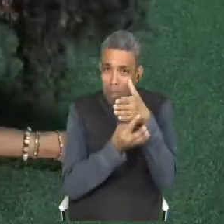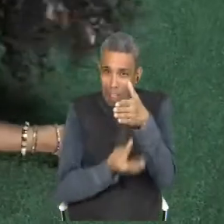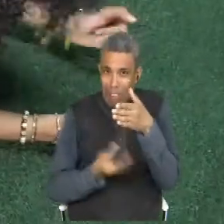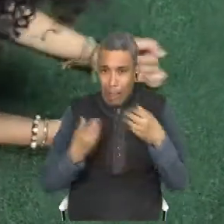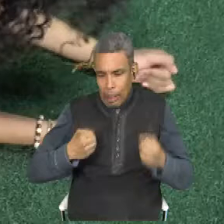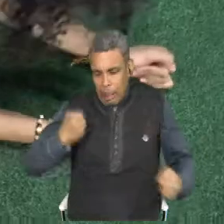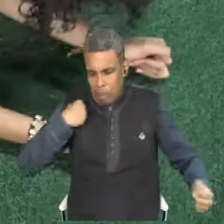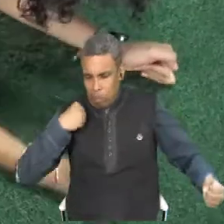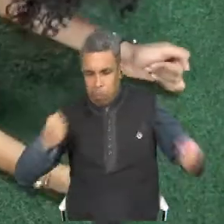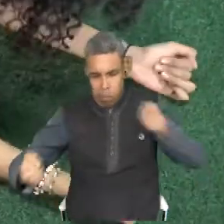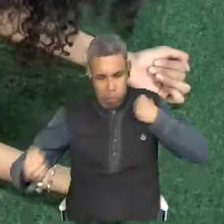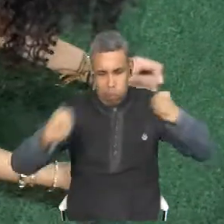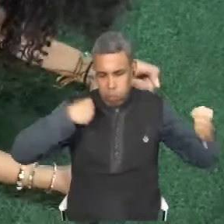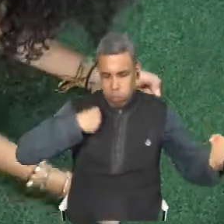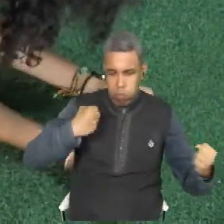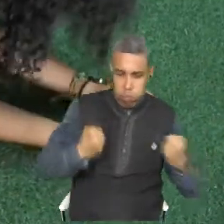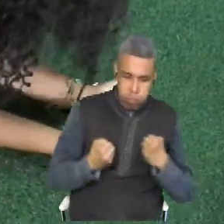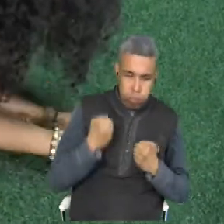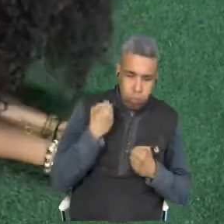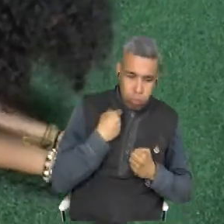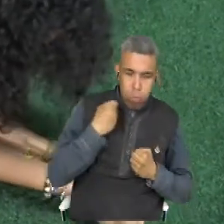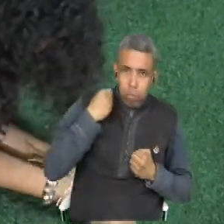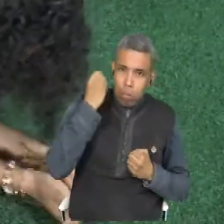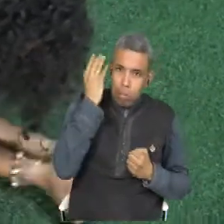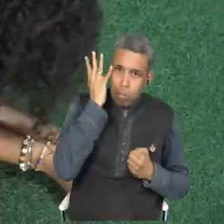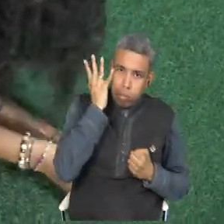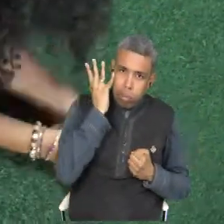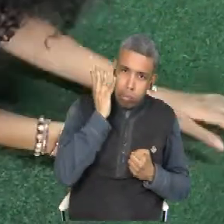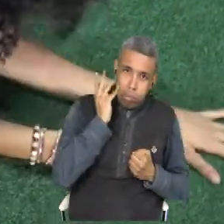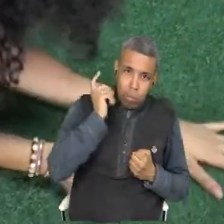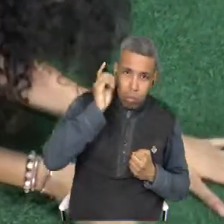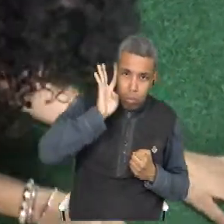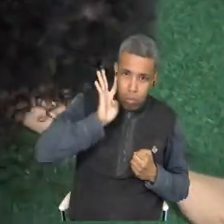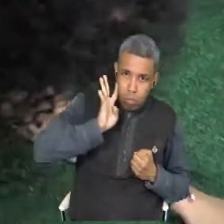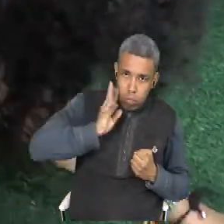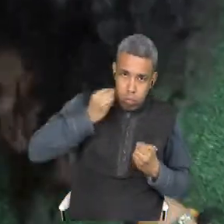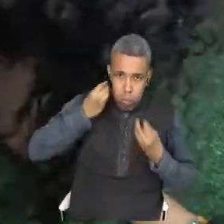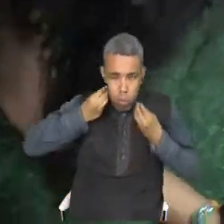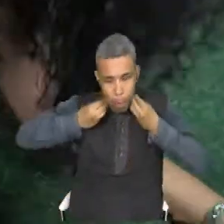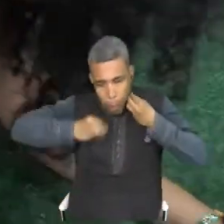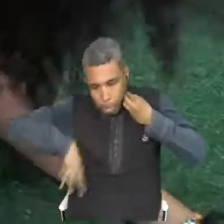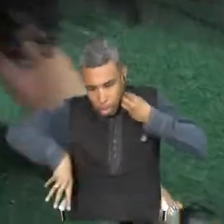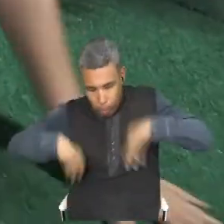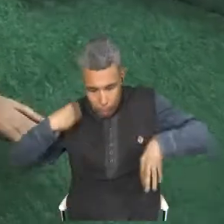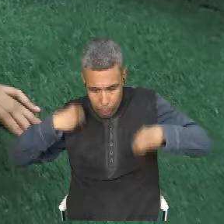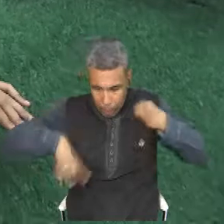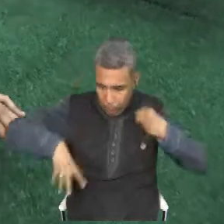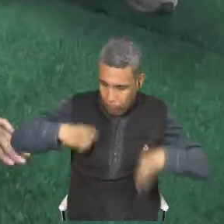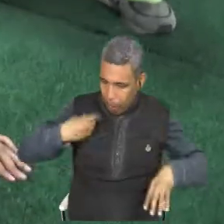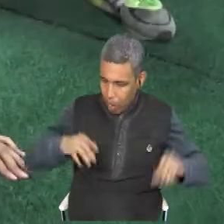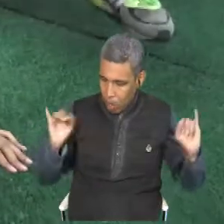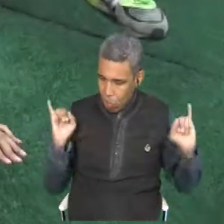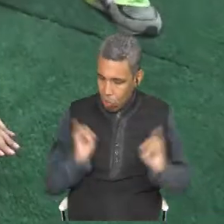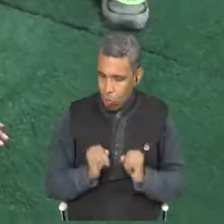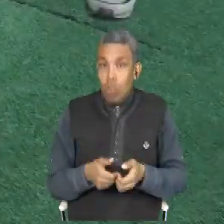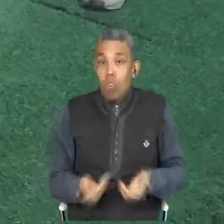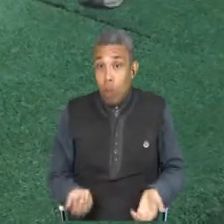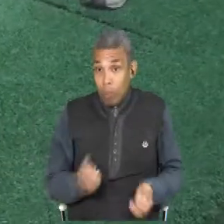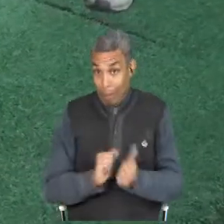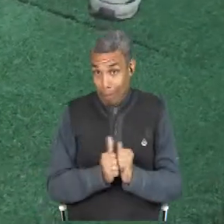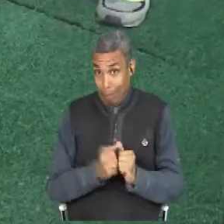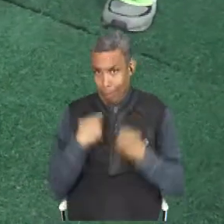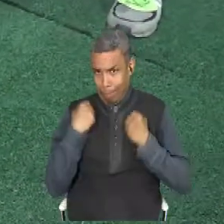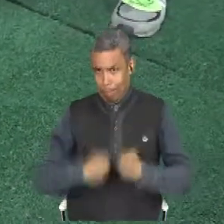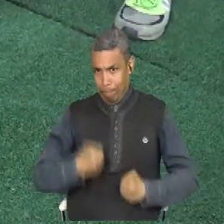hombros. Las manos, estira los brazos. Estira los brazos, brazos estirados, Kiara. Ah, mírame, así. En extensión, exacto, ahora sí estamos